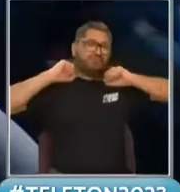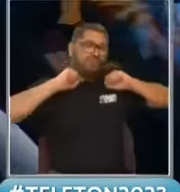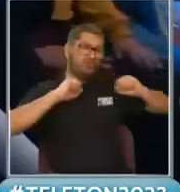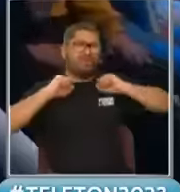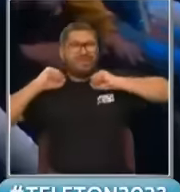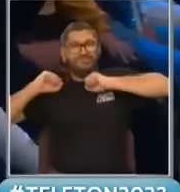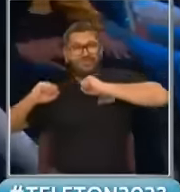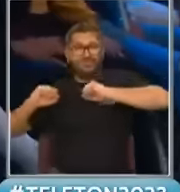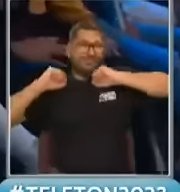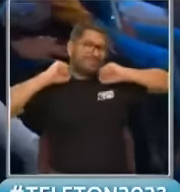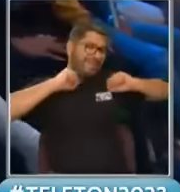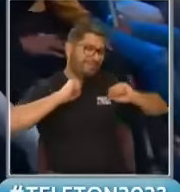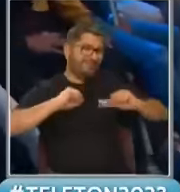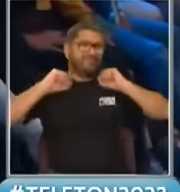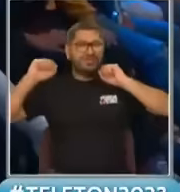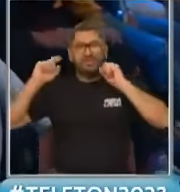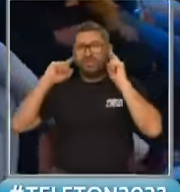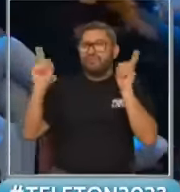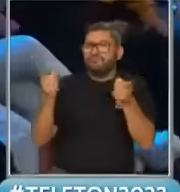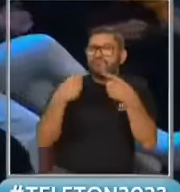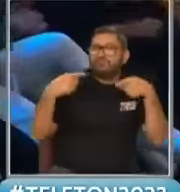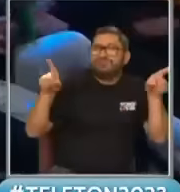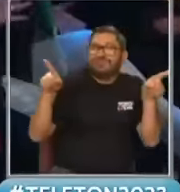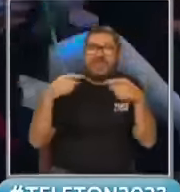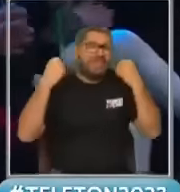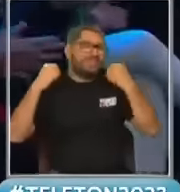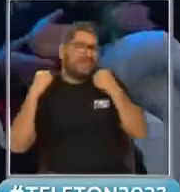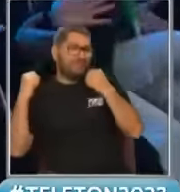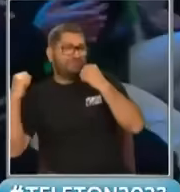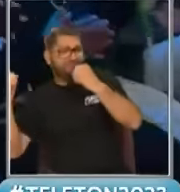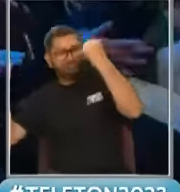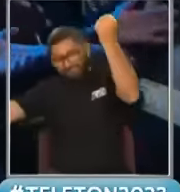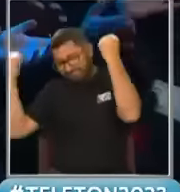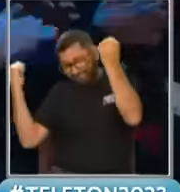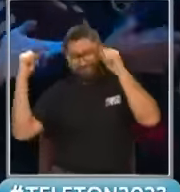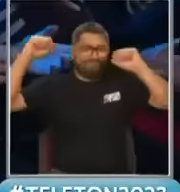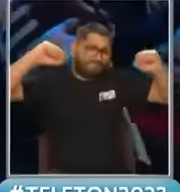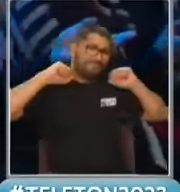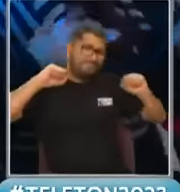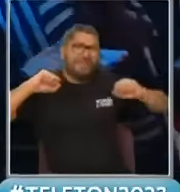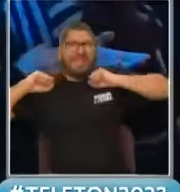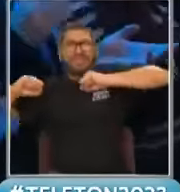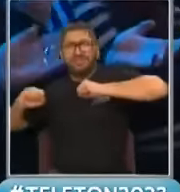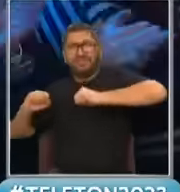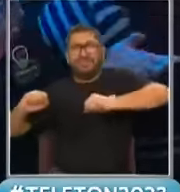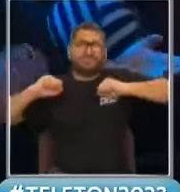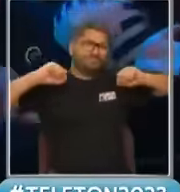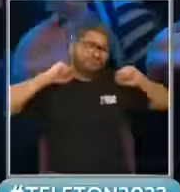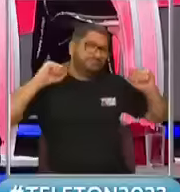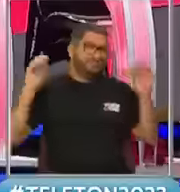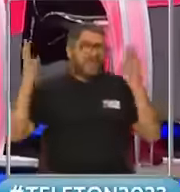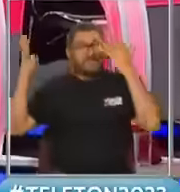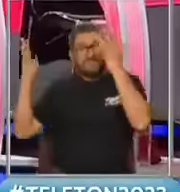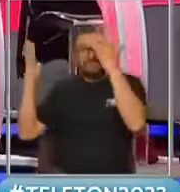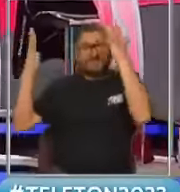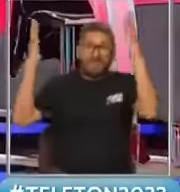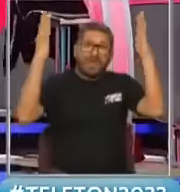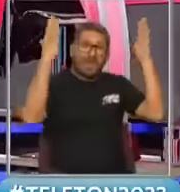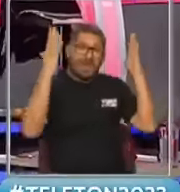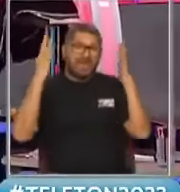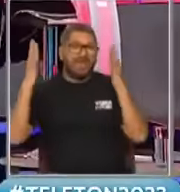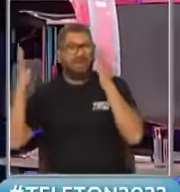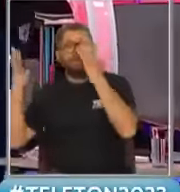¡Vamos a cooperar! ¡Levantarse, despertar! ¡Que ahí vamos! ¡Muy bien! El ¡fuerte aplauso. El aplauso! ¡Tremendo, Paul Vázquez!